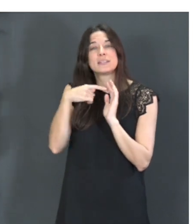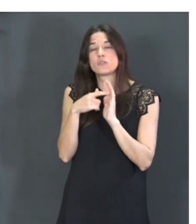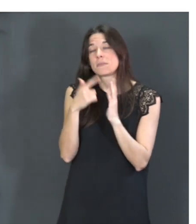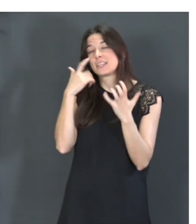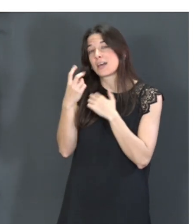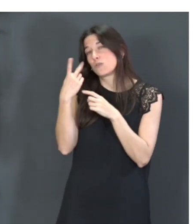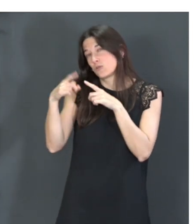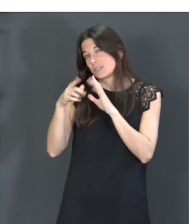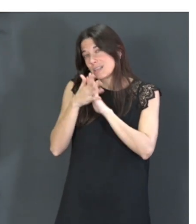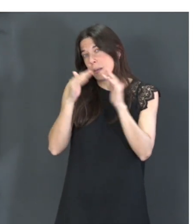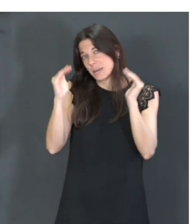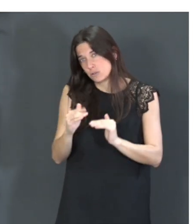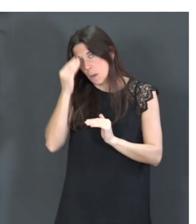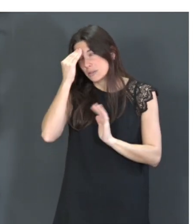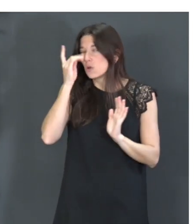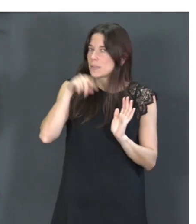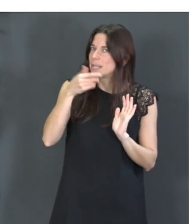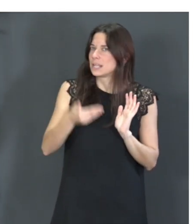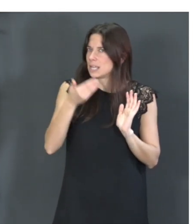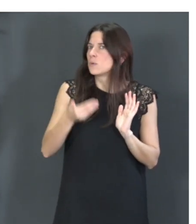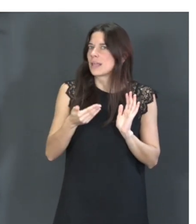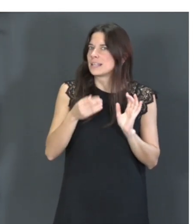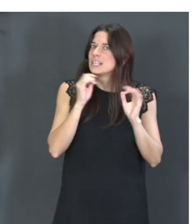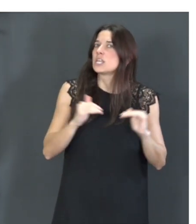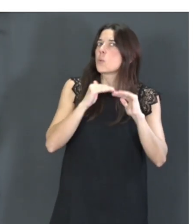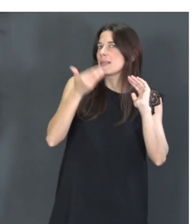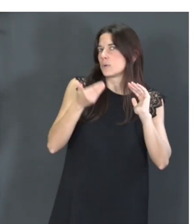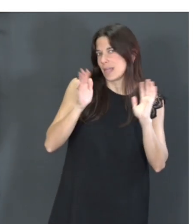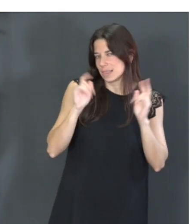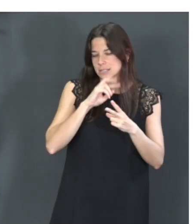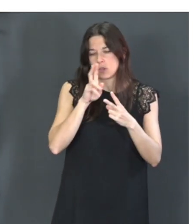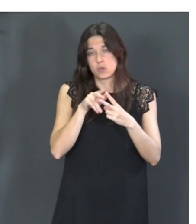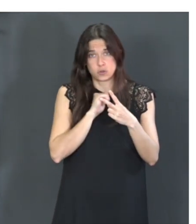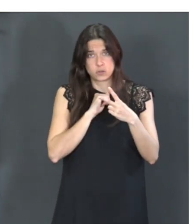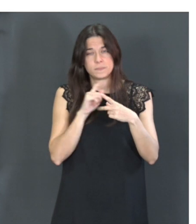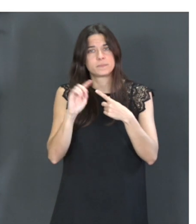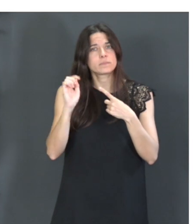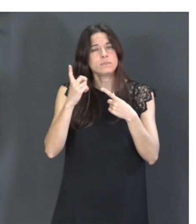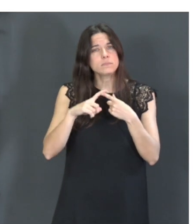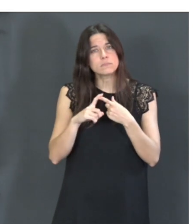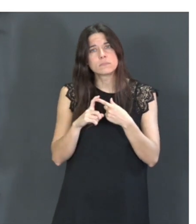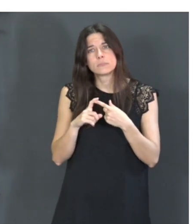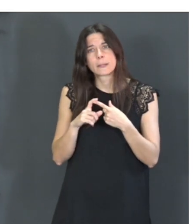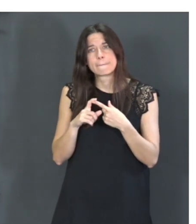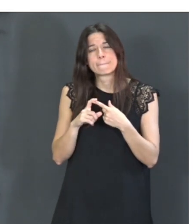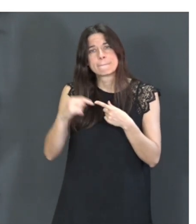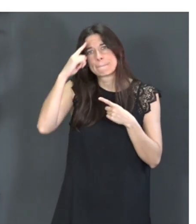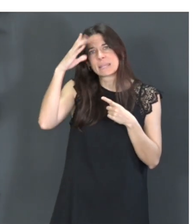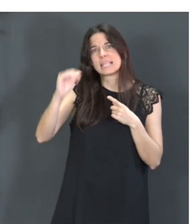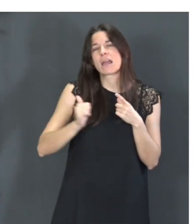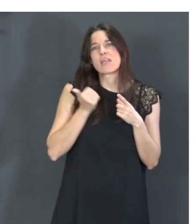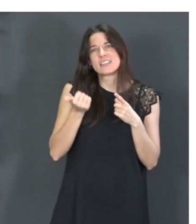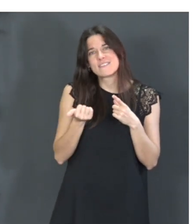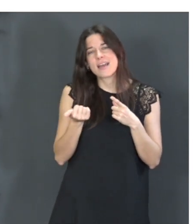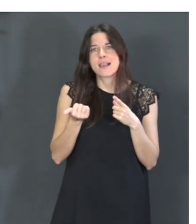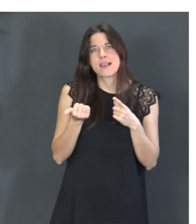habla tanto y que creo que son incluso igual de importantes. Y es una, primero, que la inteligencia artificial